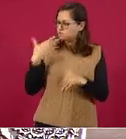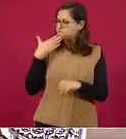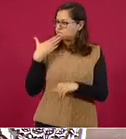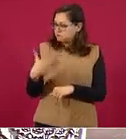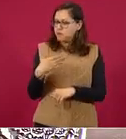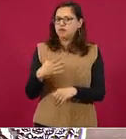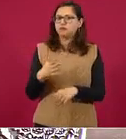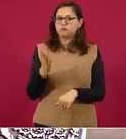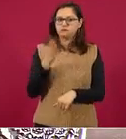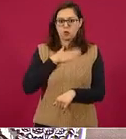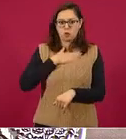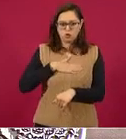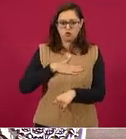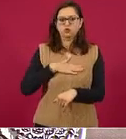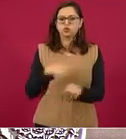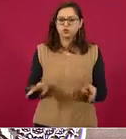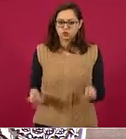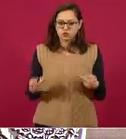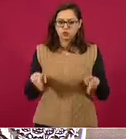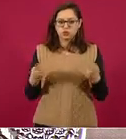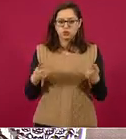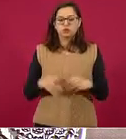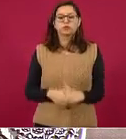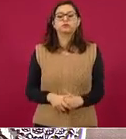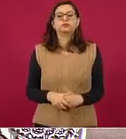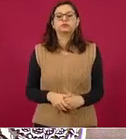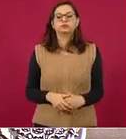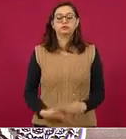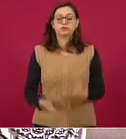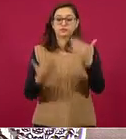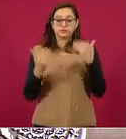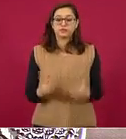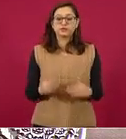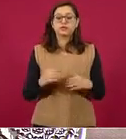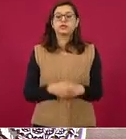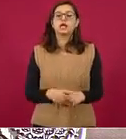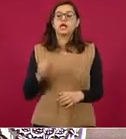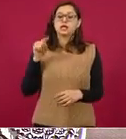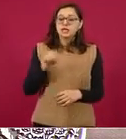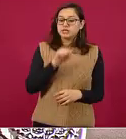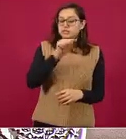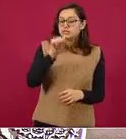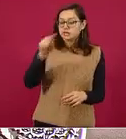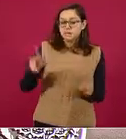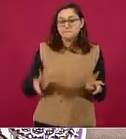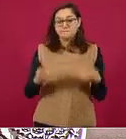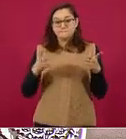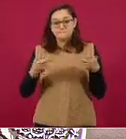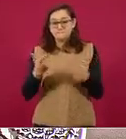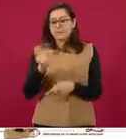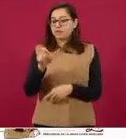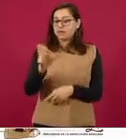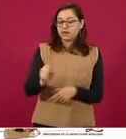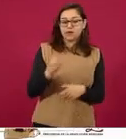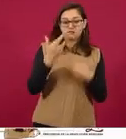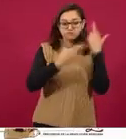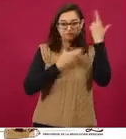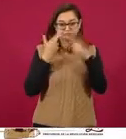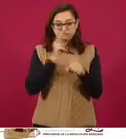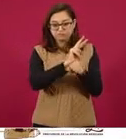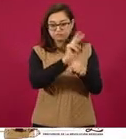del consumidor. Y en los informes de verificación a los expendedores de gas LP,